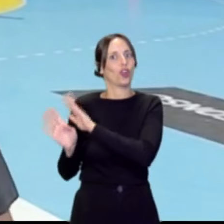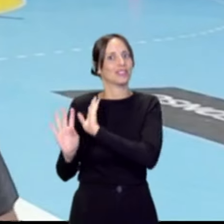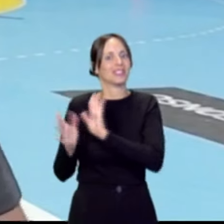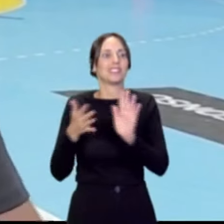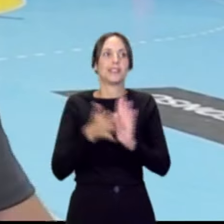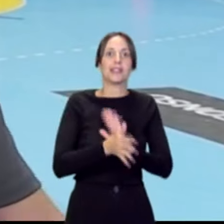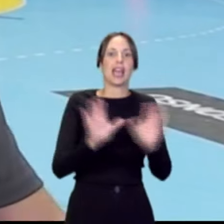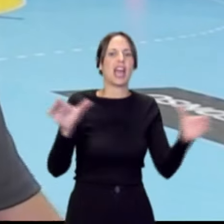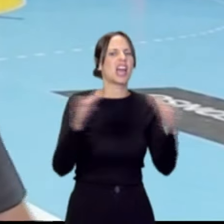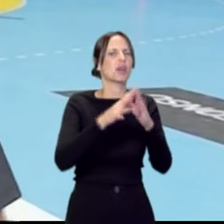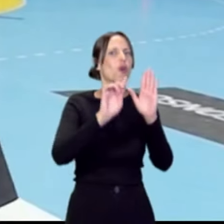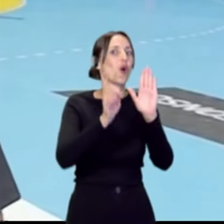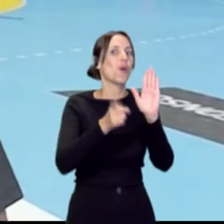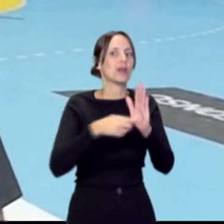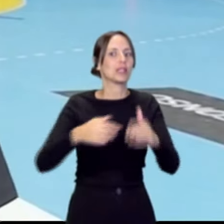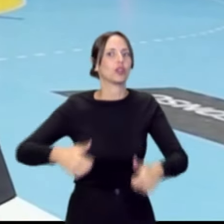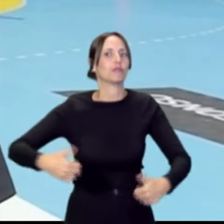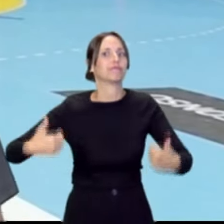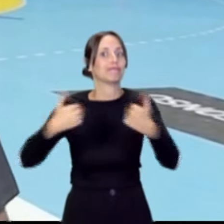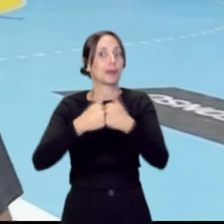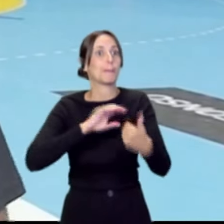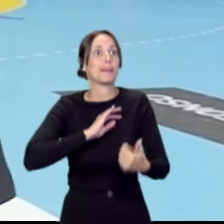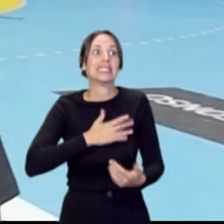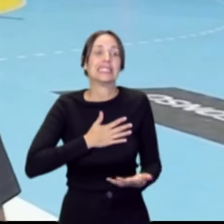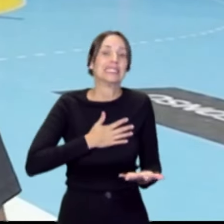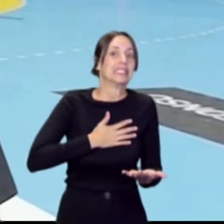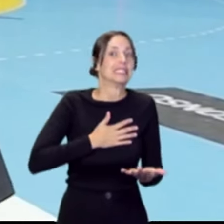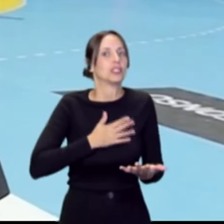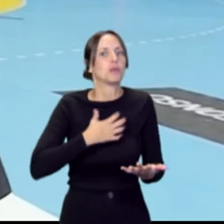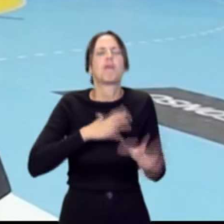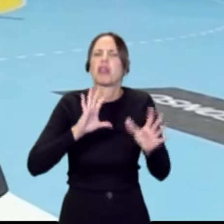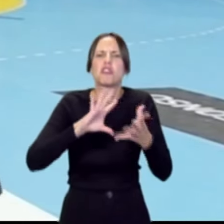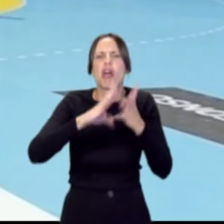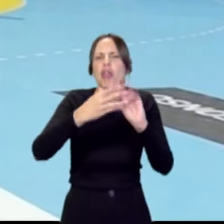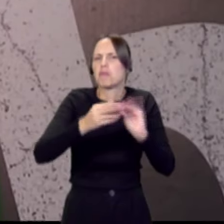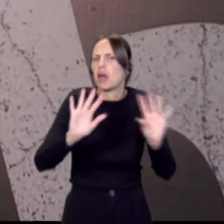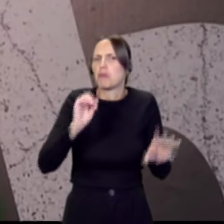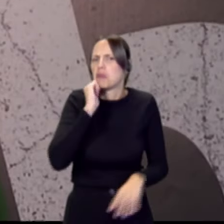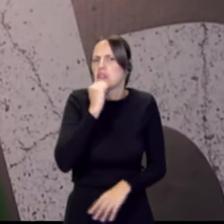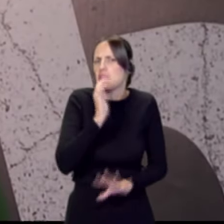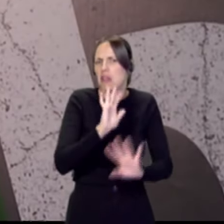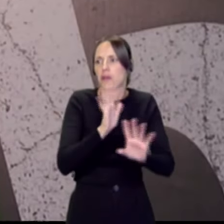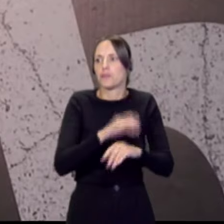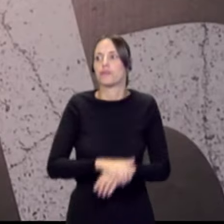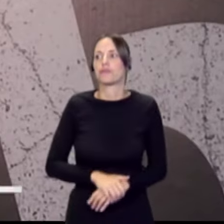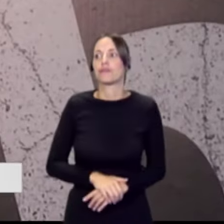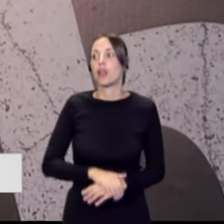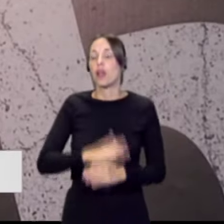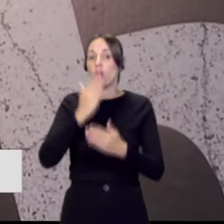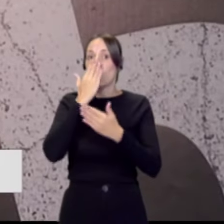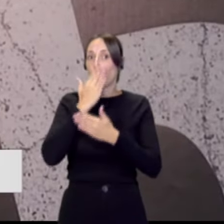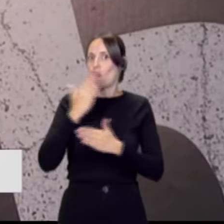esta competición y esta final mañana. Pero bueno, nos adaptamos, no nos podemos quejar. Con total confianza, ¿no? Semana